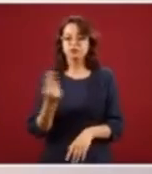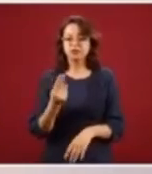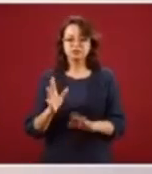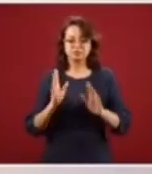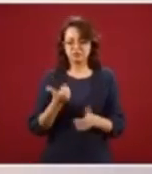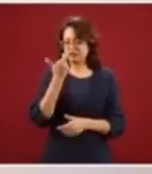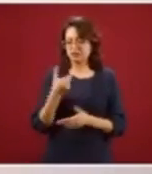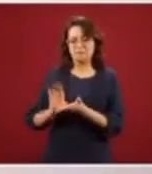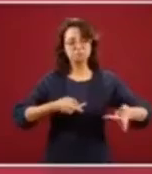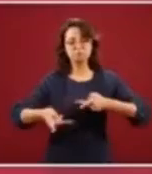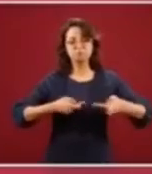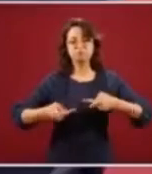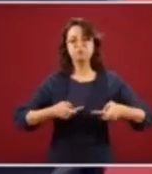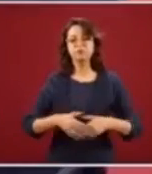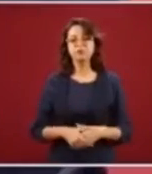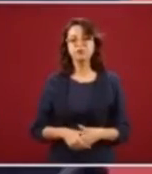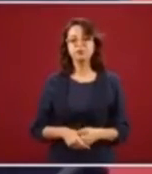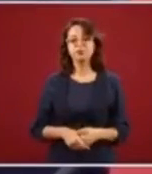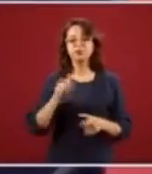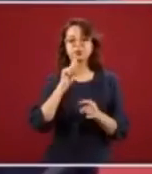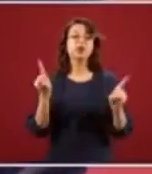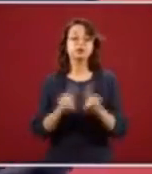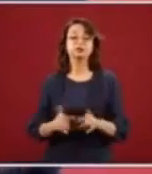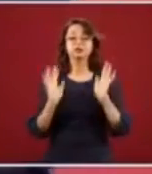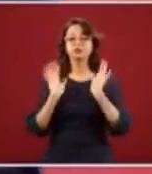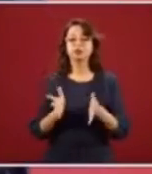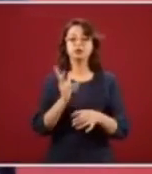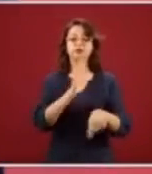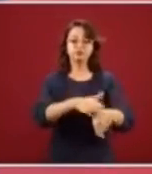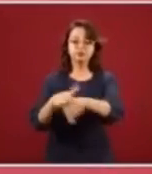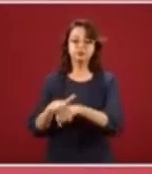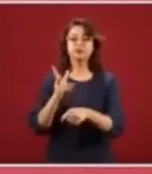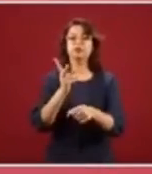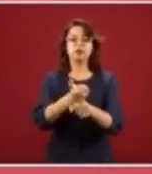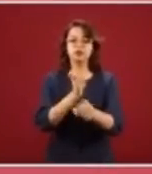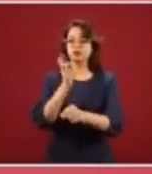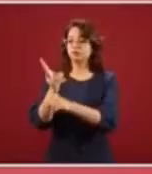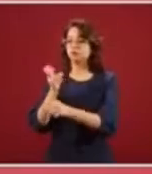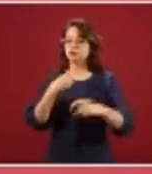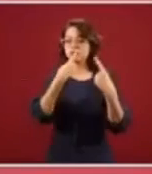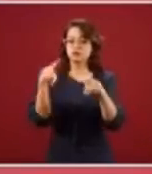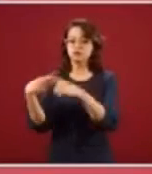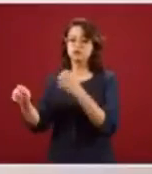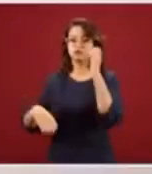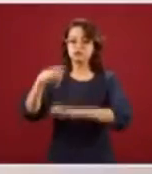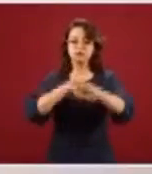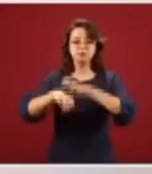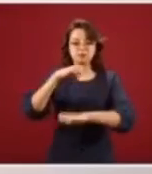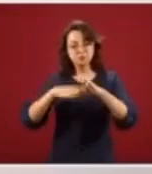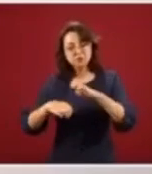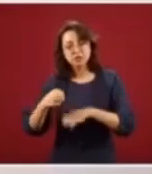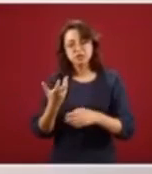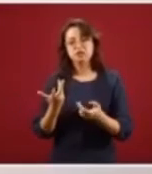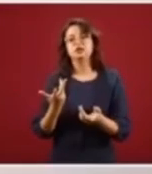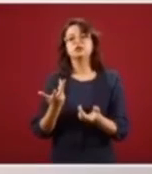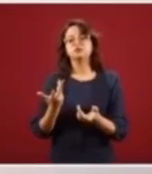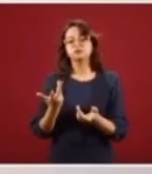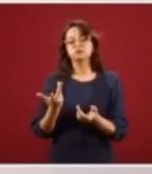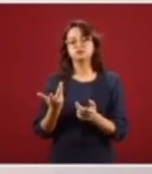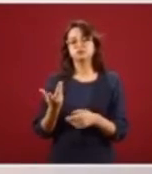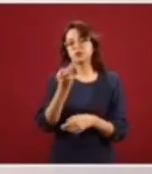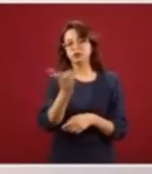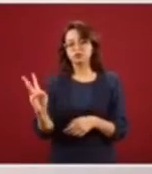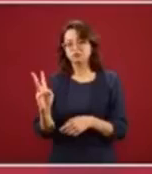entrega el monto. Ya tenemos una convocatoria para empresarios que